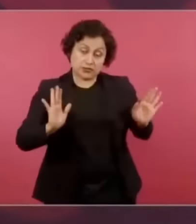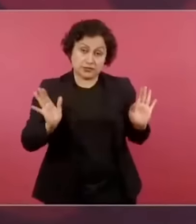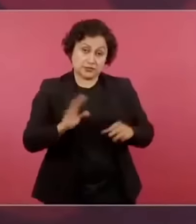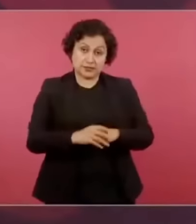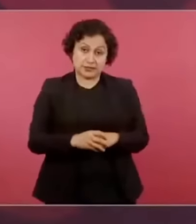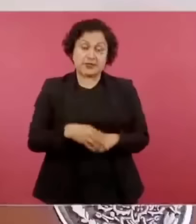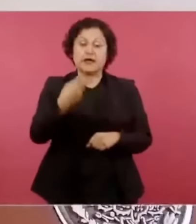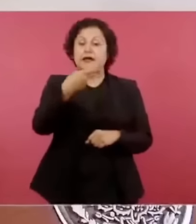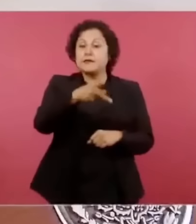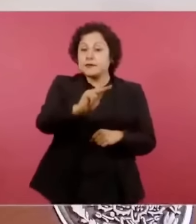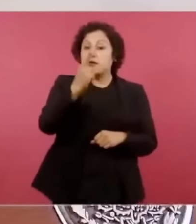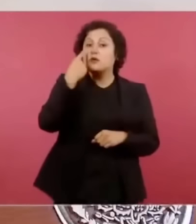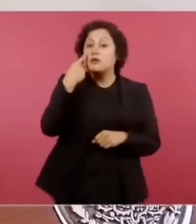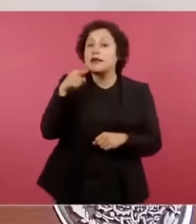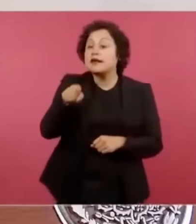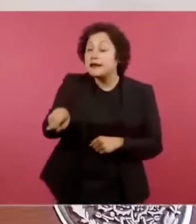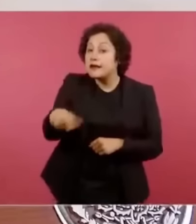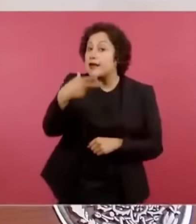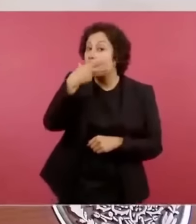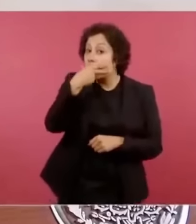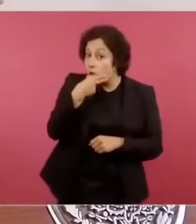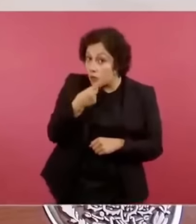señor,